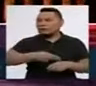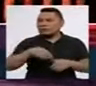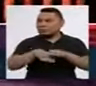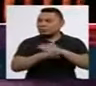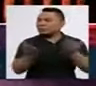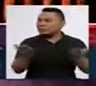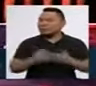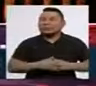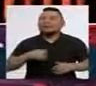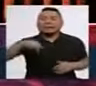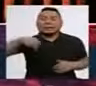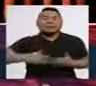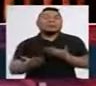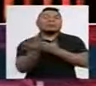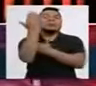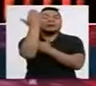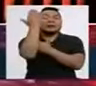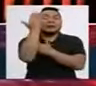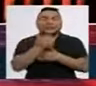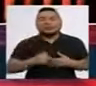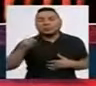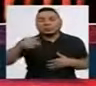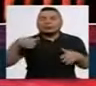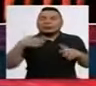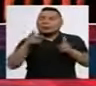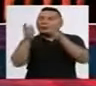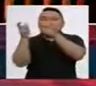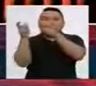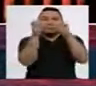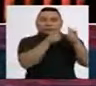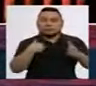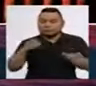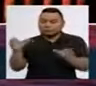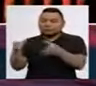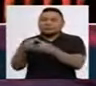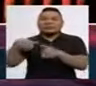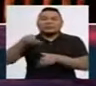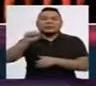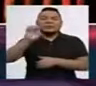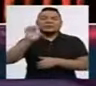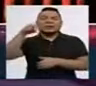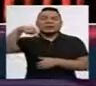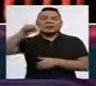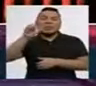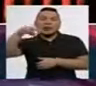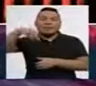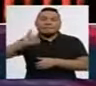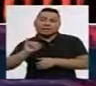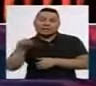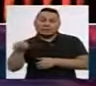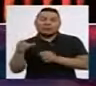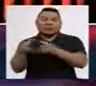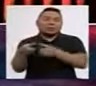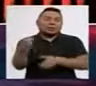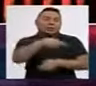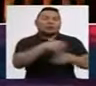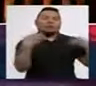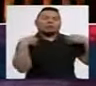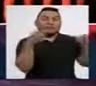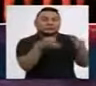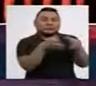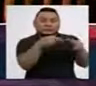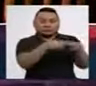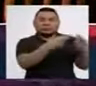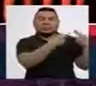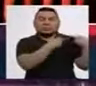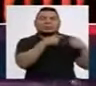nosotros desde la mañana ha sido monitorear. El equipo de OEFA, el equipo de SENAMI ha instalado puestos de monitoreo. El más cercano que tenemos está